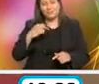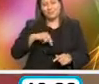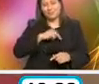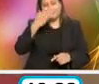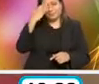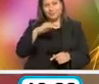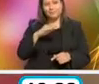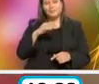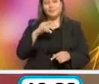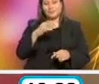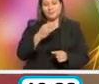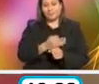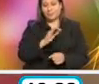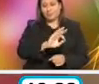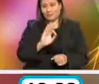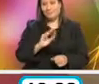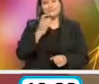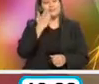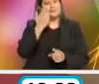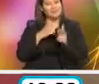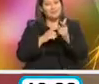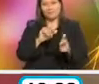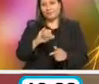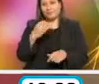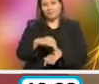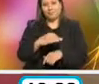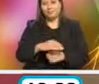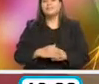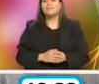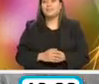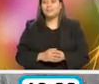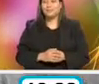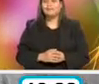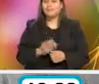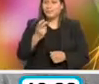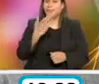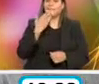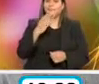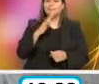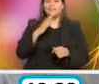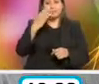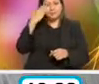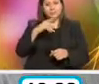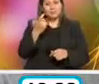por lo pronto a esta temporada queremos así. Ok, eso me parece muy bien. Aparte es que los precios